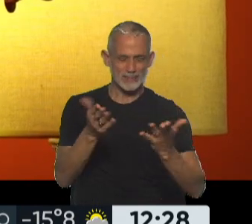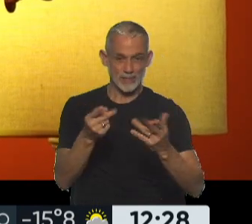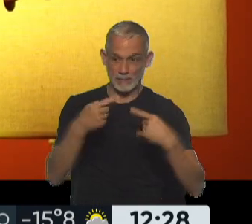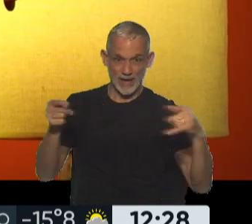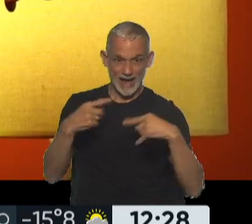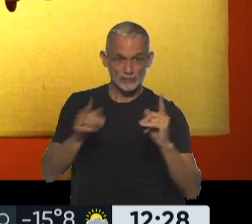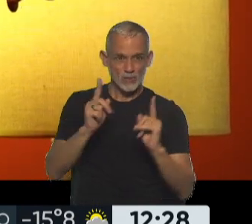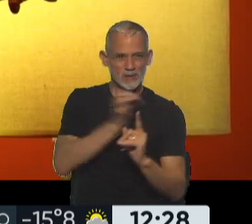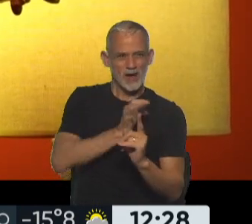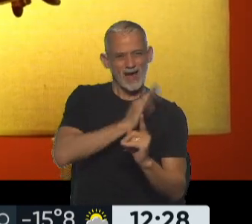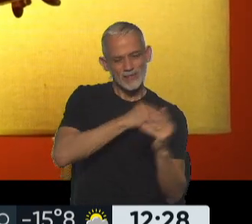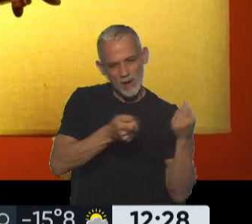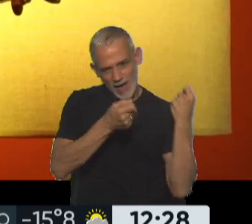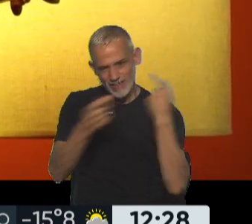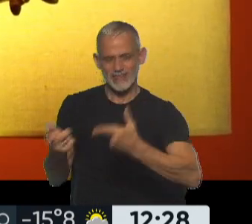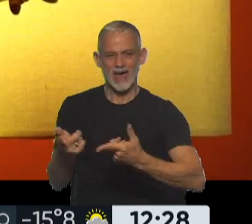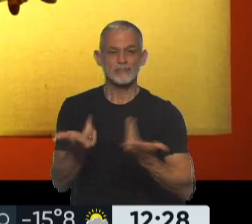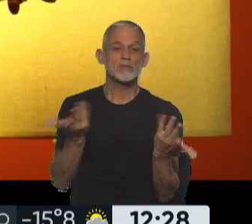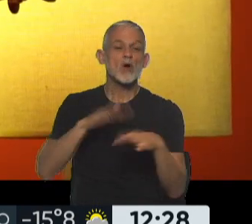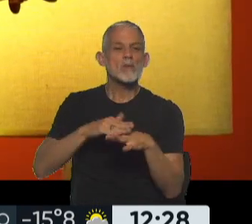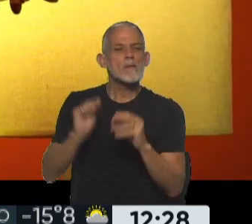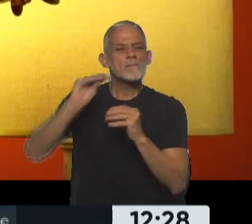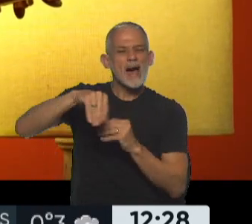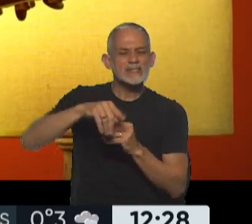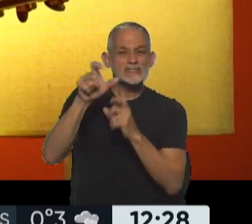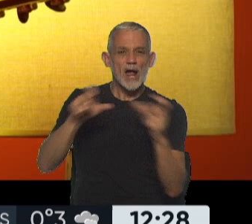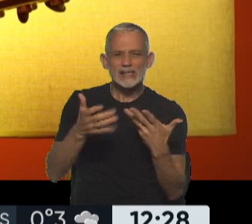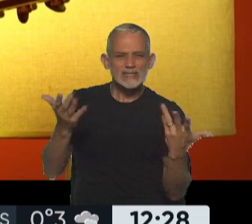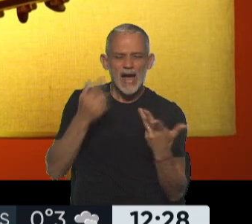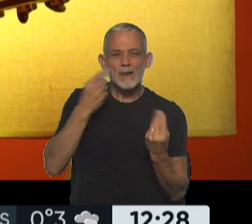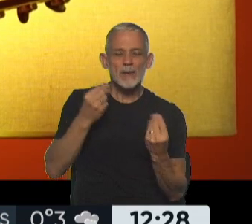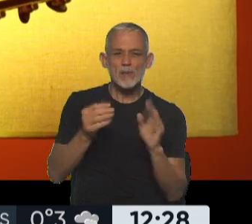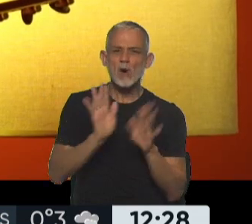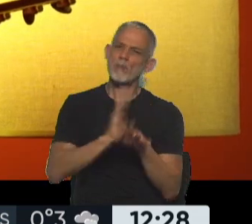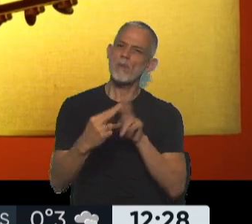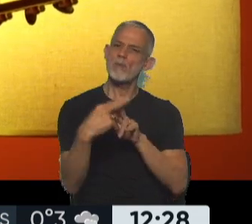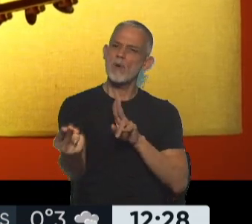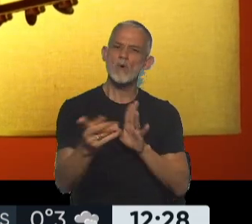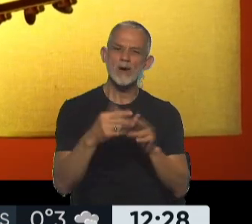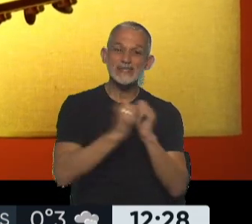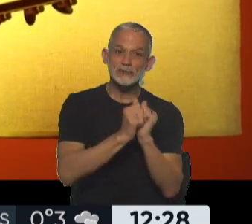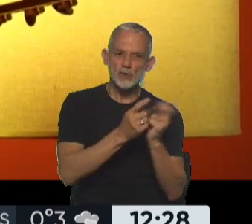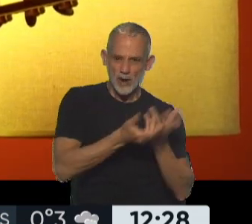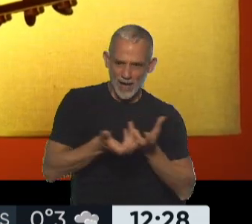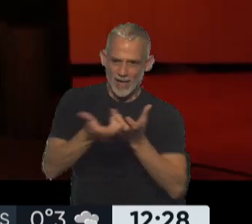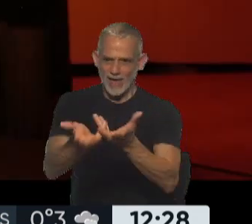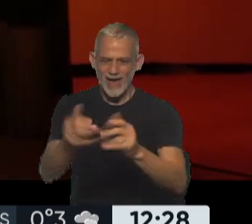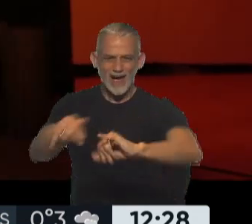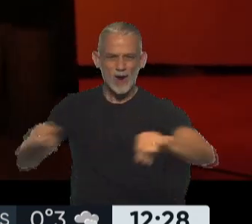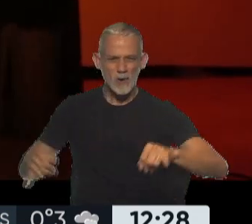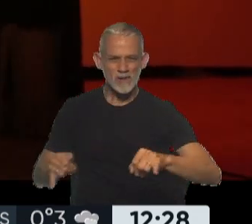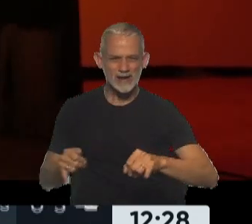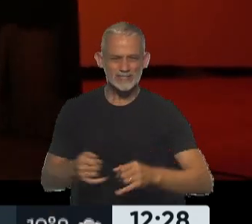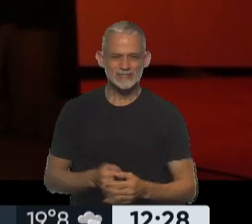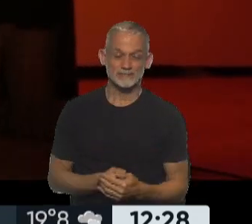estos mensajes. ¿Crees que hay como un compromiso extra de los artistas en tratar de ser puente de esa historia para llegar a las nuevas